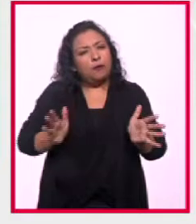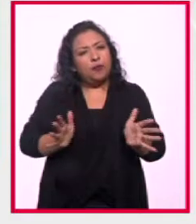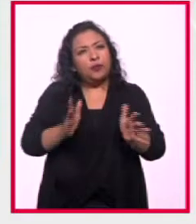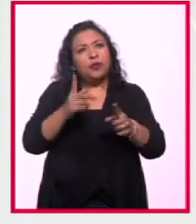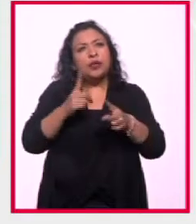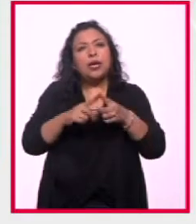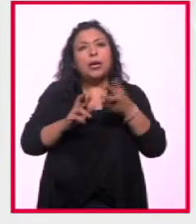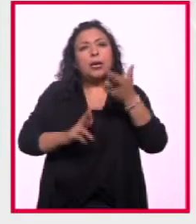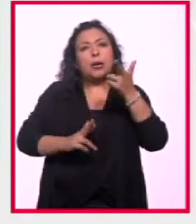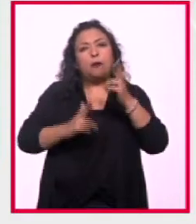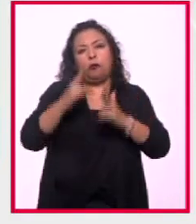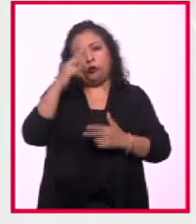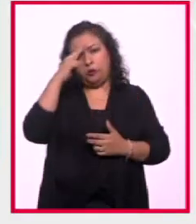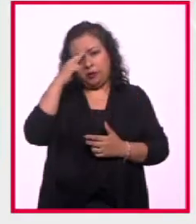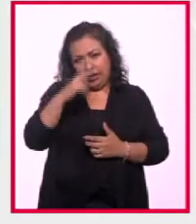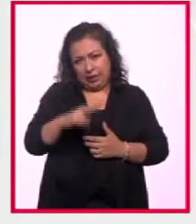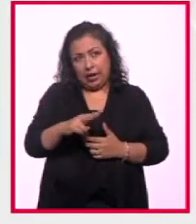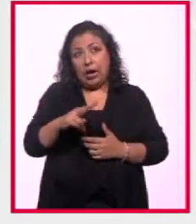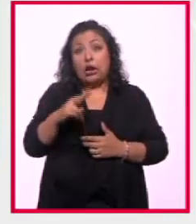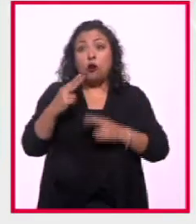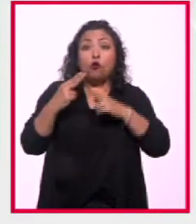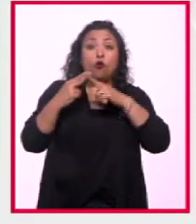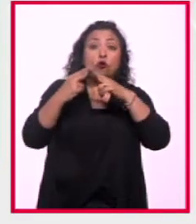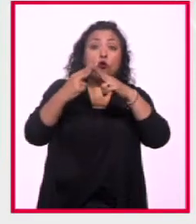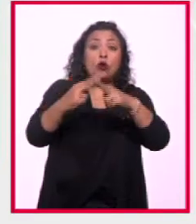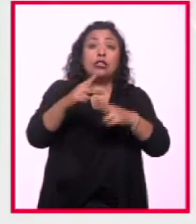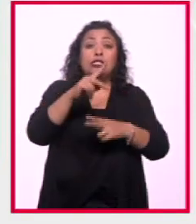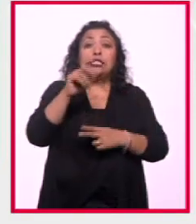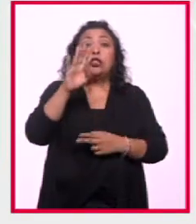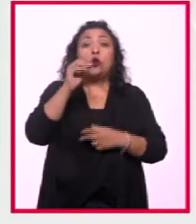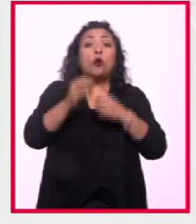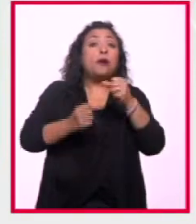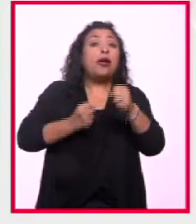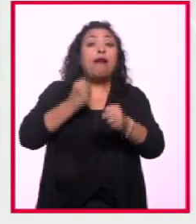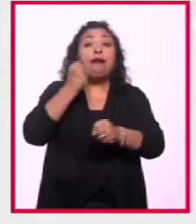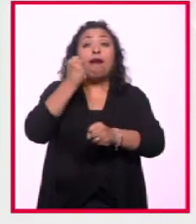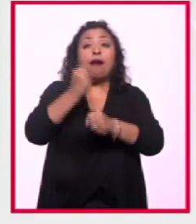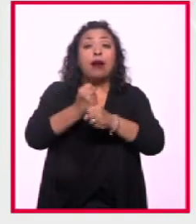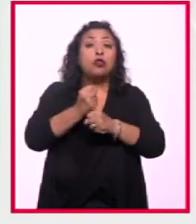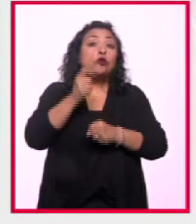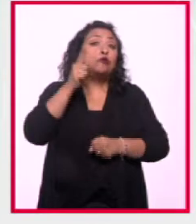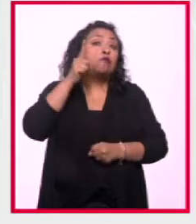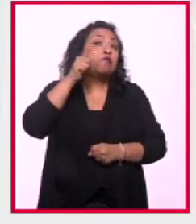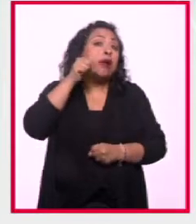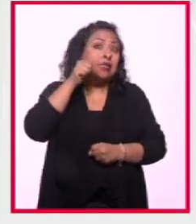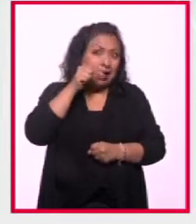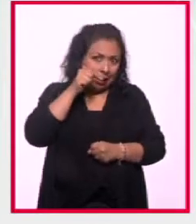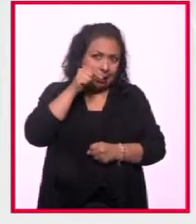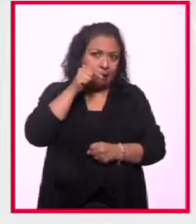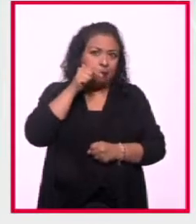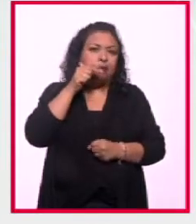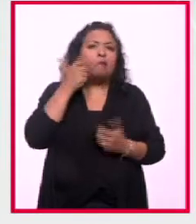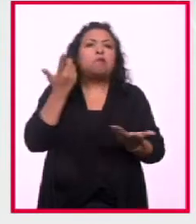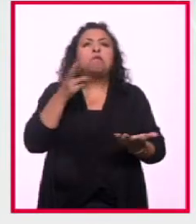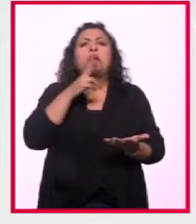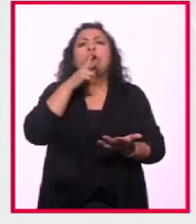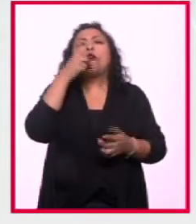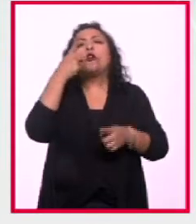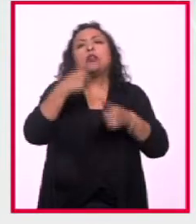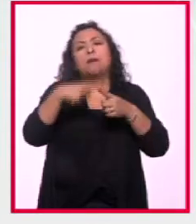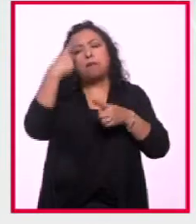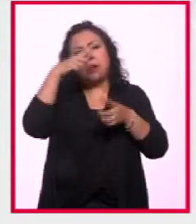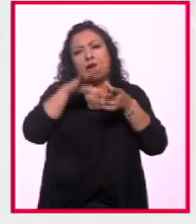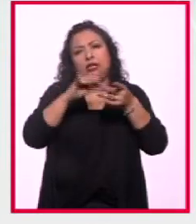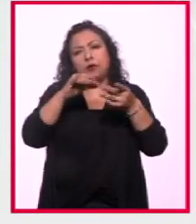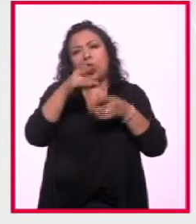la revolución mexicana de la cual se cumple el 109 aniversario el día de mañana quién mejor para hablar de ella